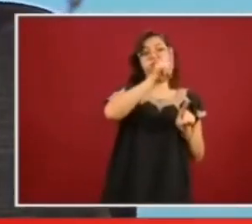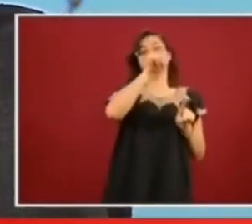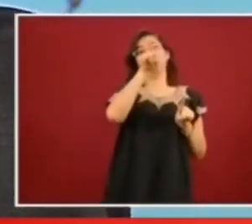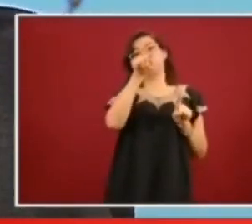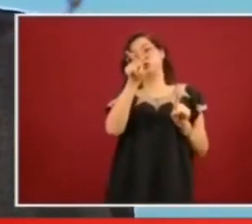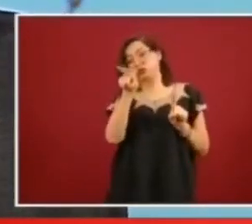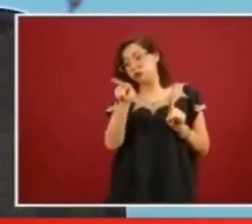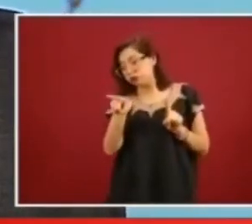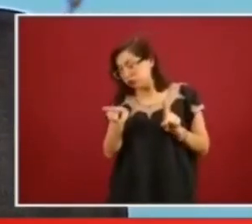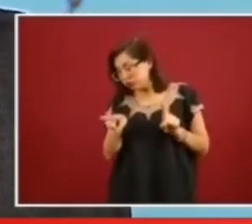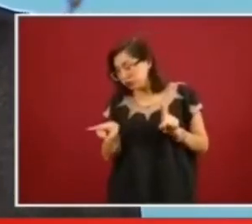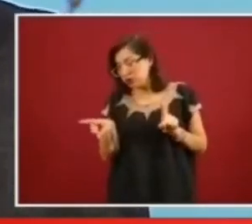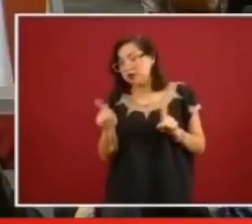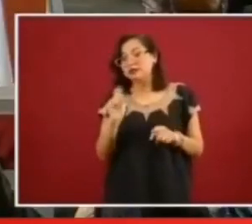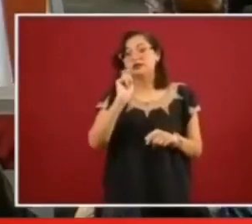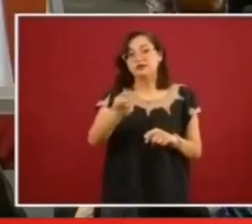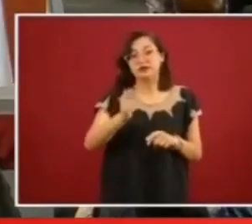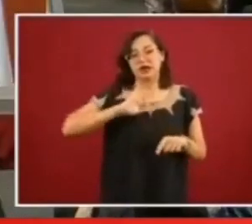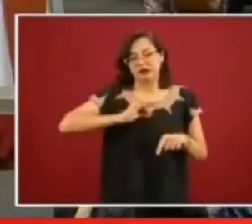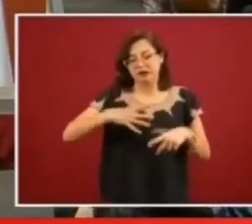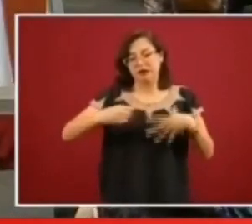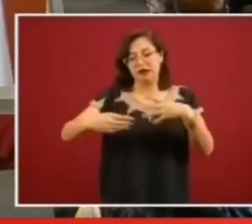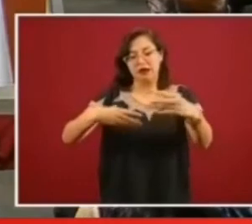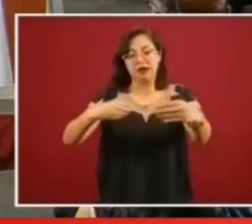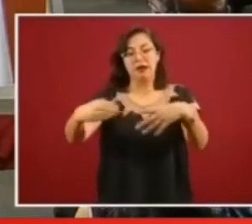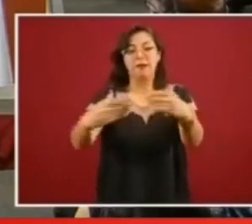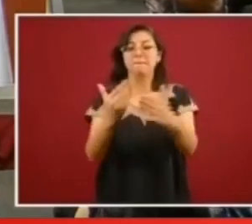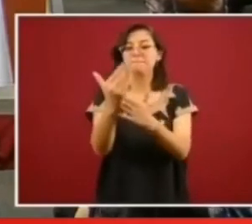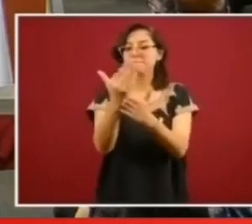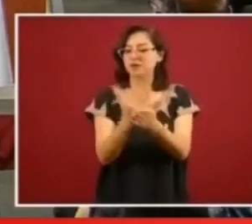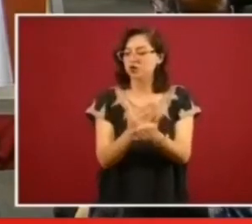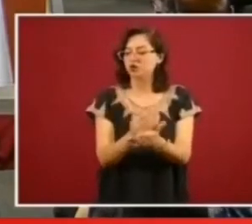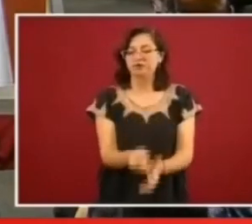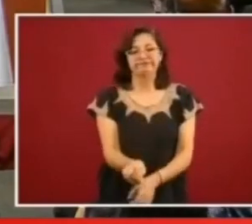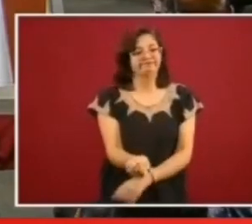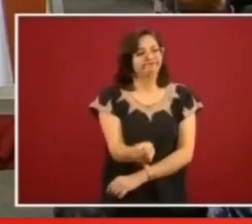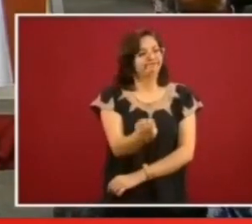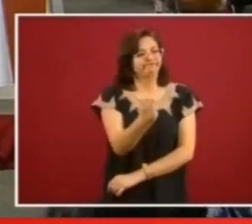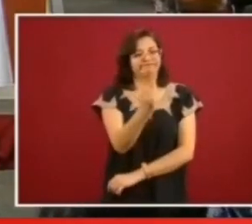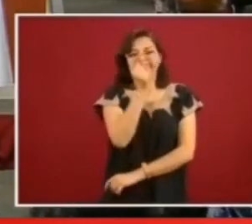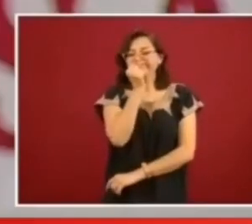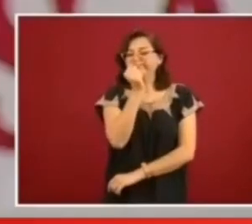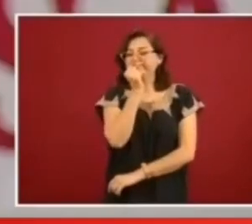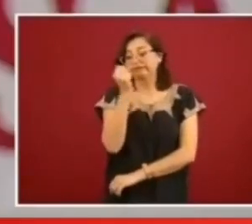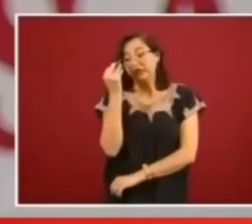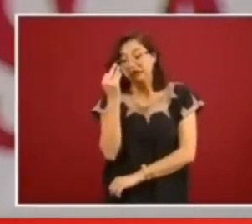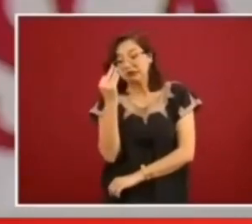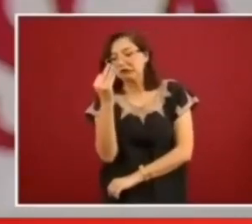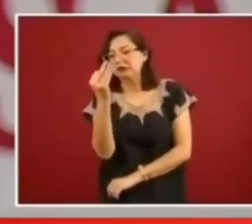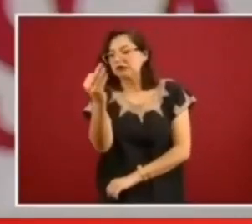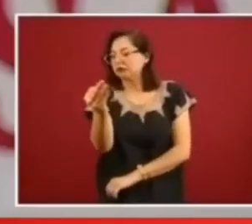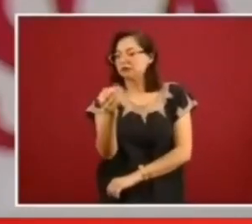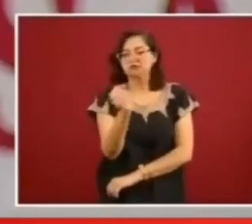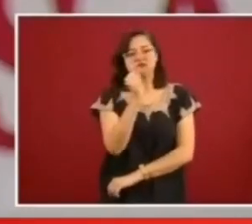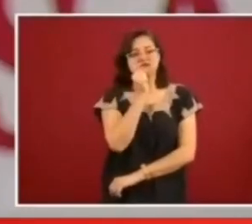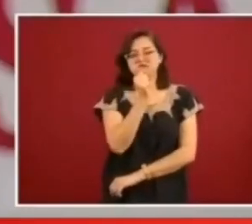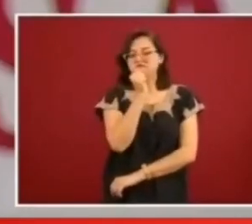de casos que se suman. Todavía no tenemos la suficiente tiempo transcurrido desde el inicio de